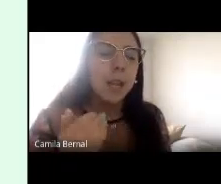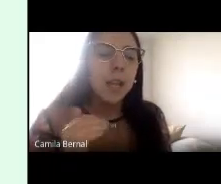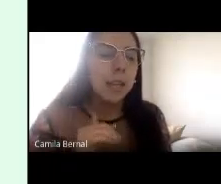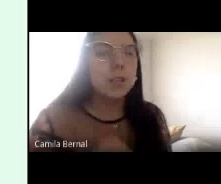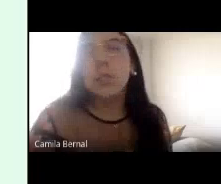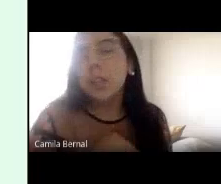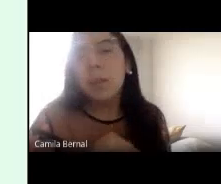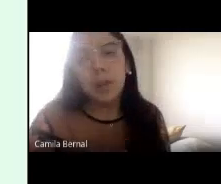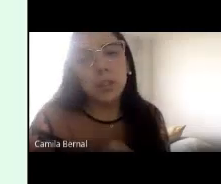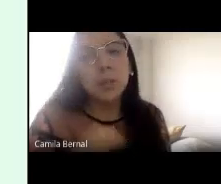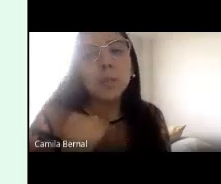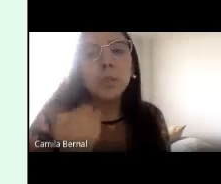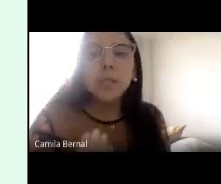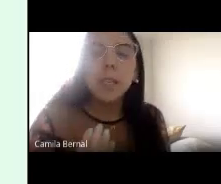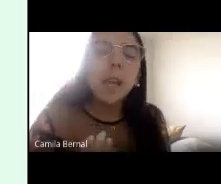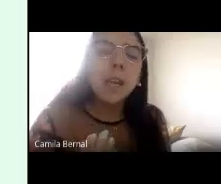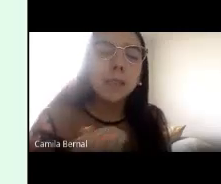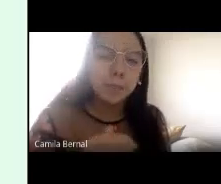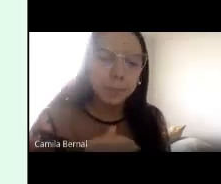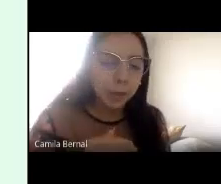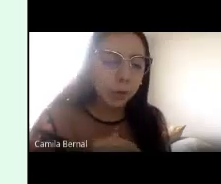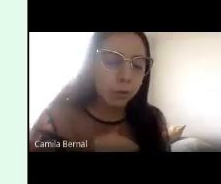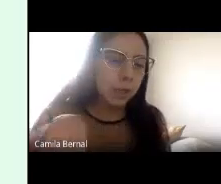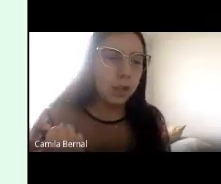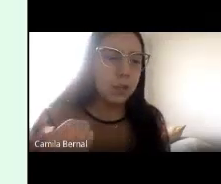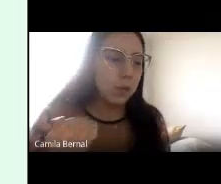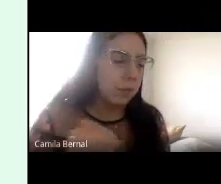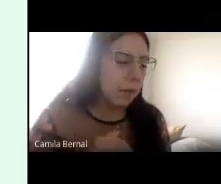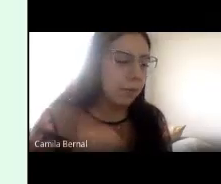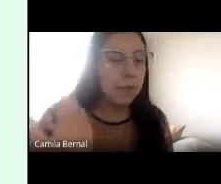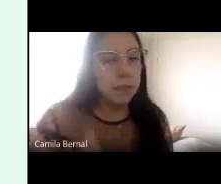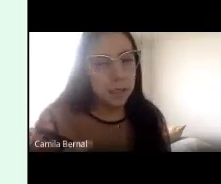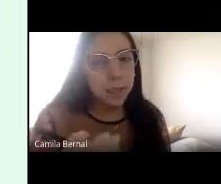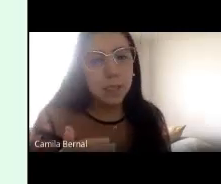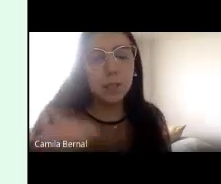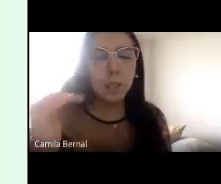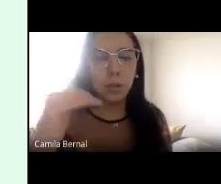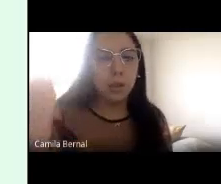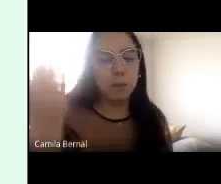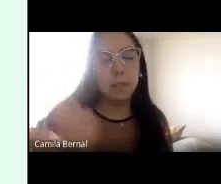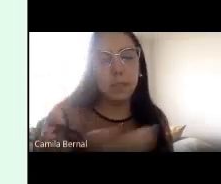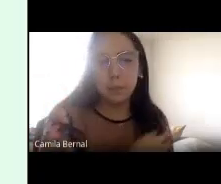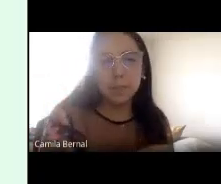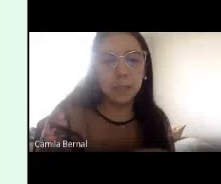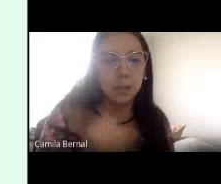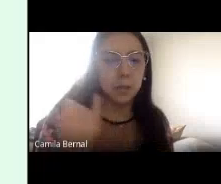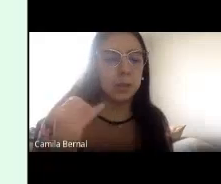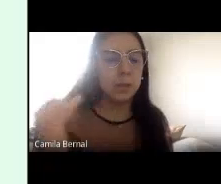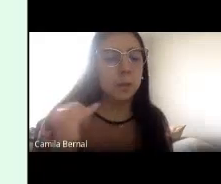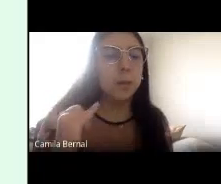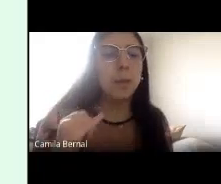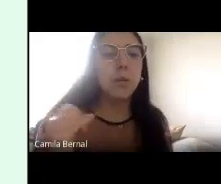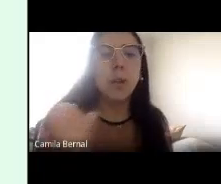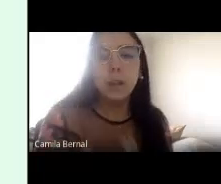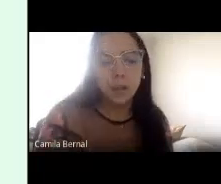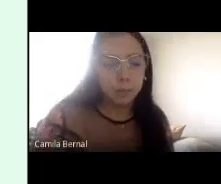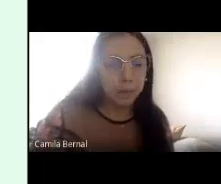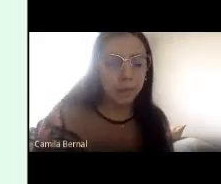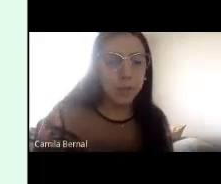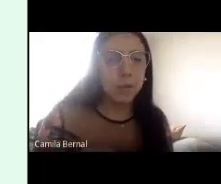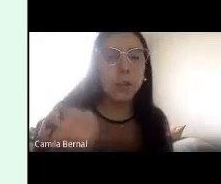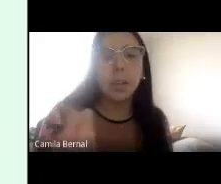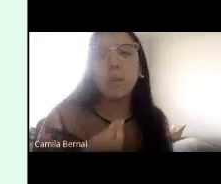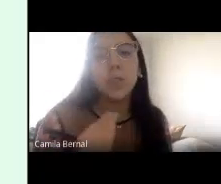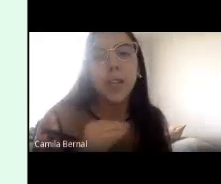presencial, son igual los mismos materiales, pero ubicados de una manera más sencilla y no repetidas veces. Entonces, en primer lugar, en la